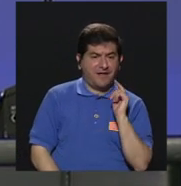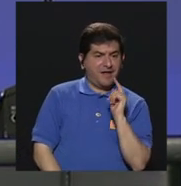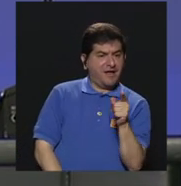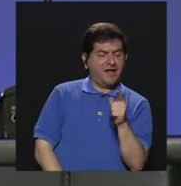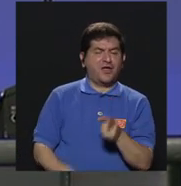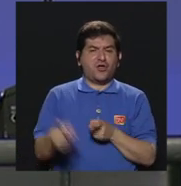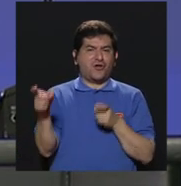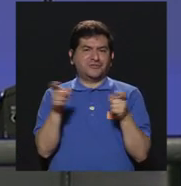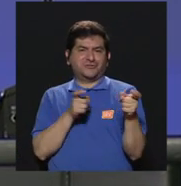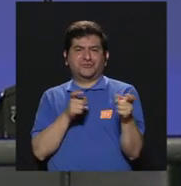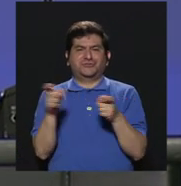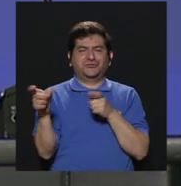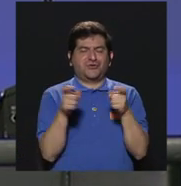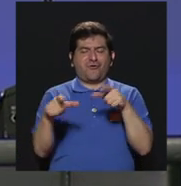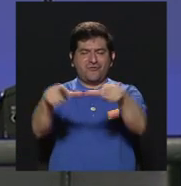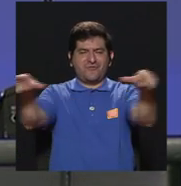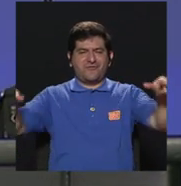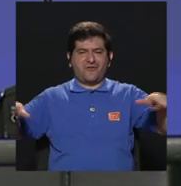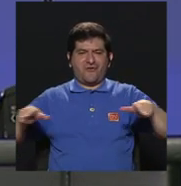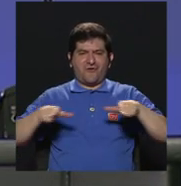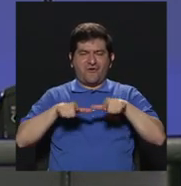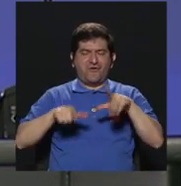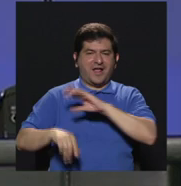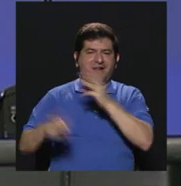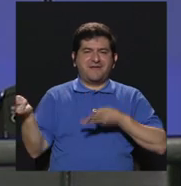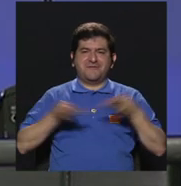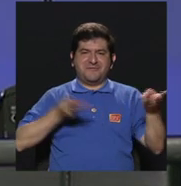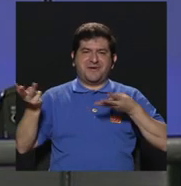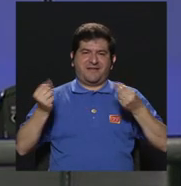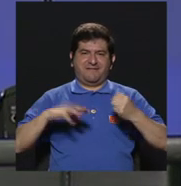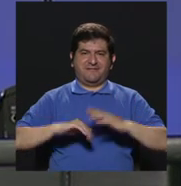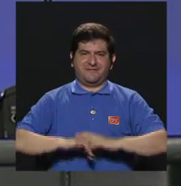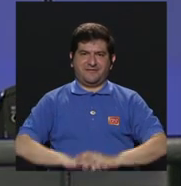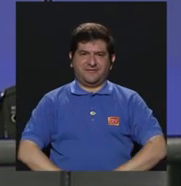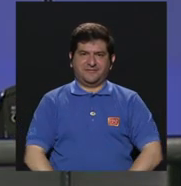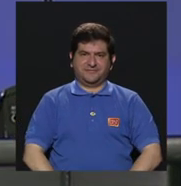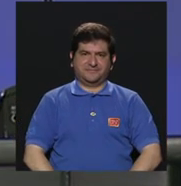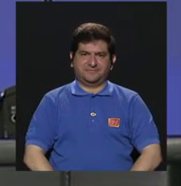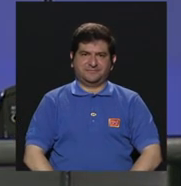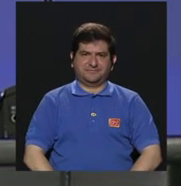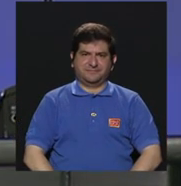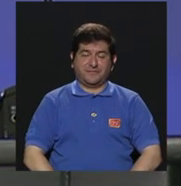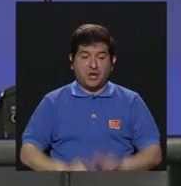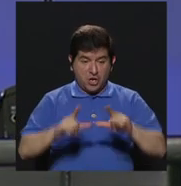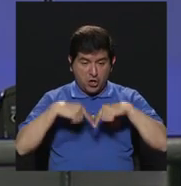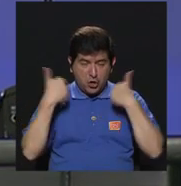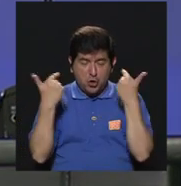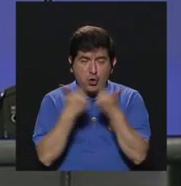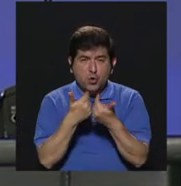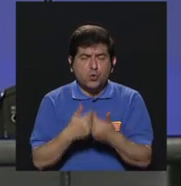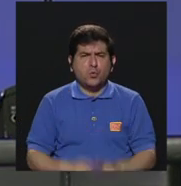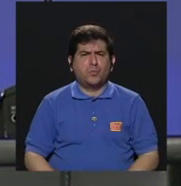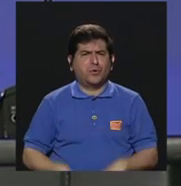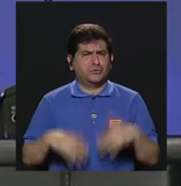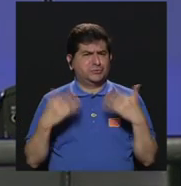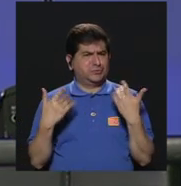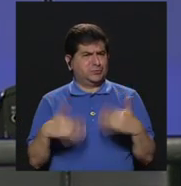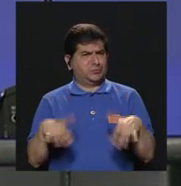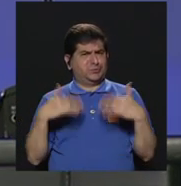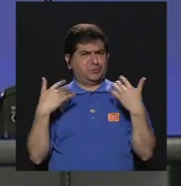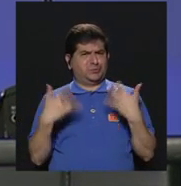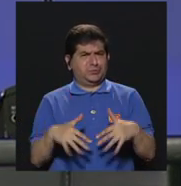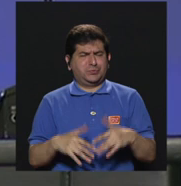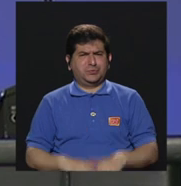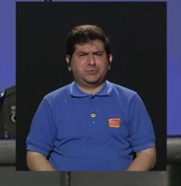el control de territorios y mercados. Son pandillas de un altísimo grado